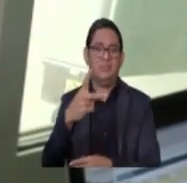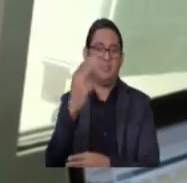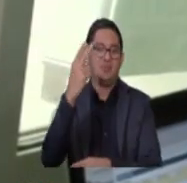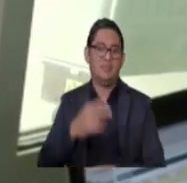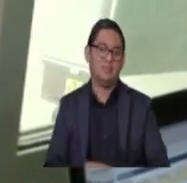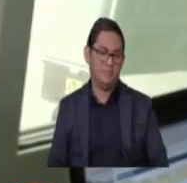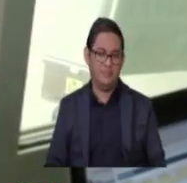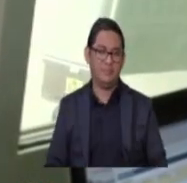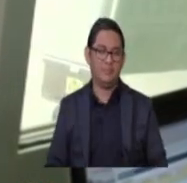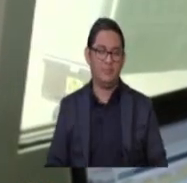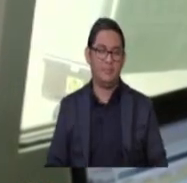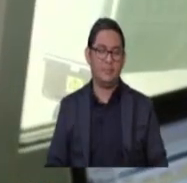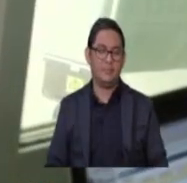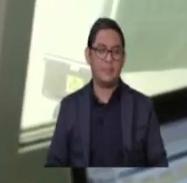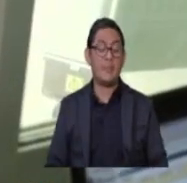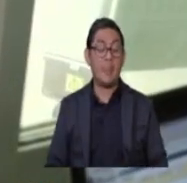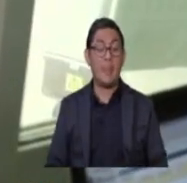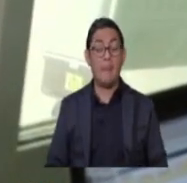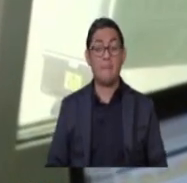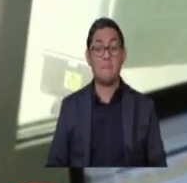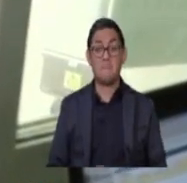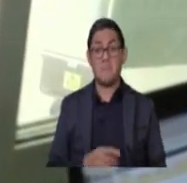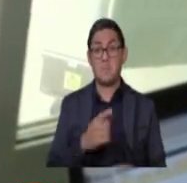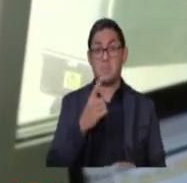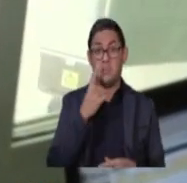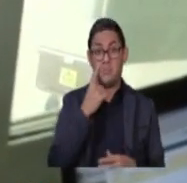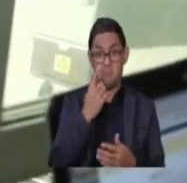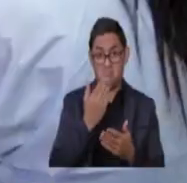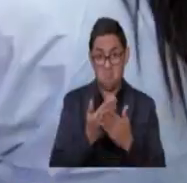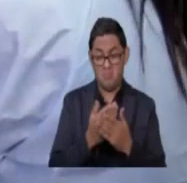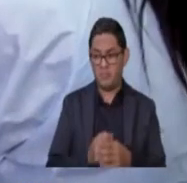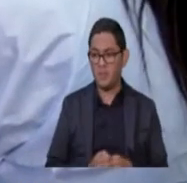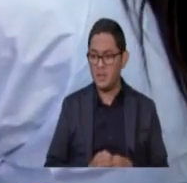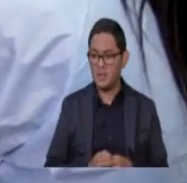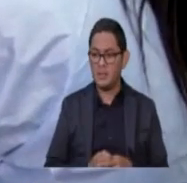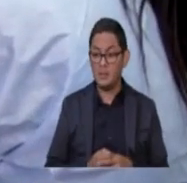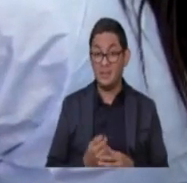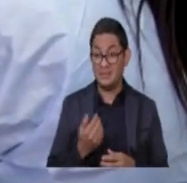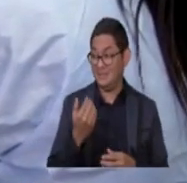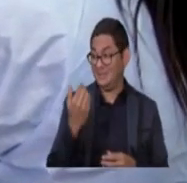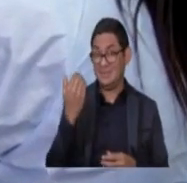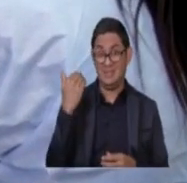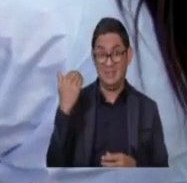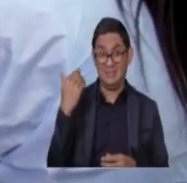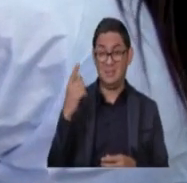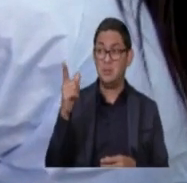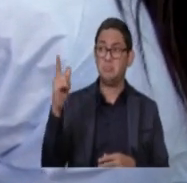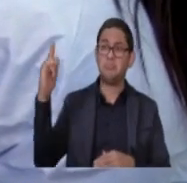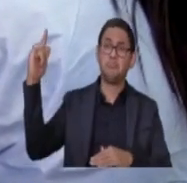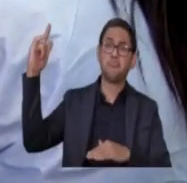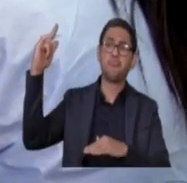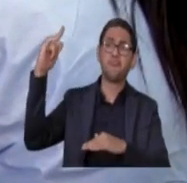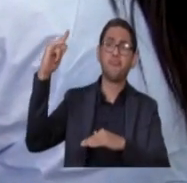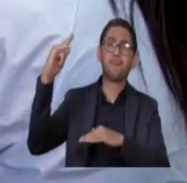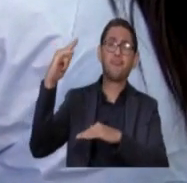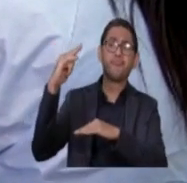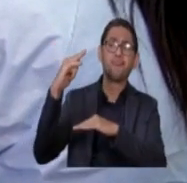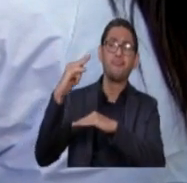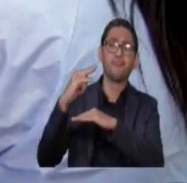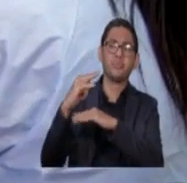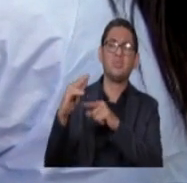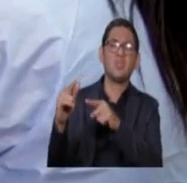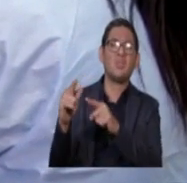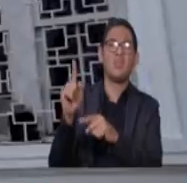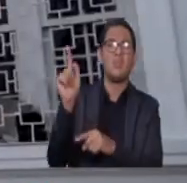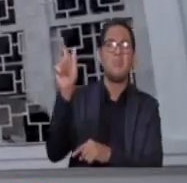el país prueba de ello es la detección oportuna de una persona procedente de